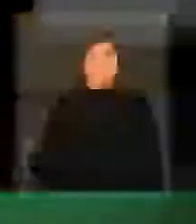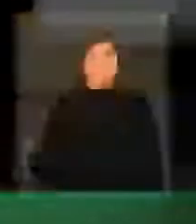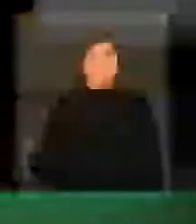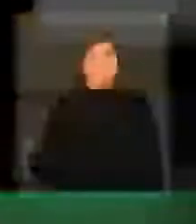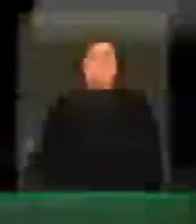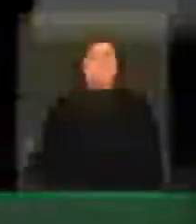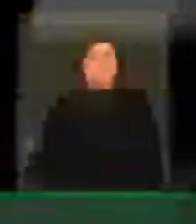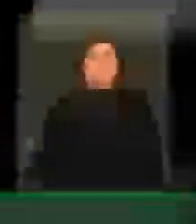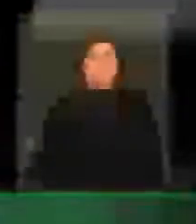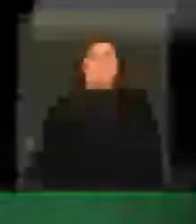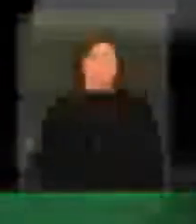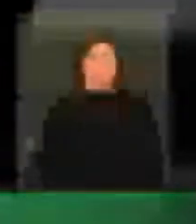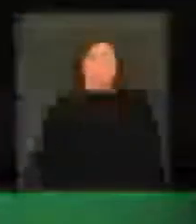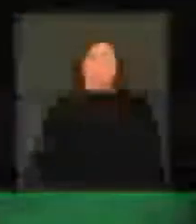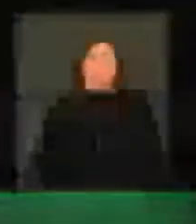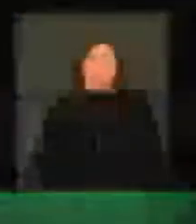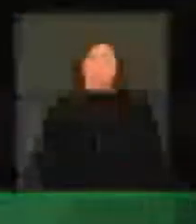2, 1.